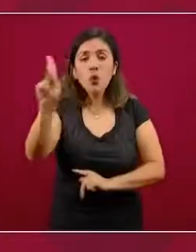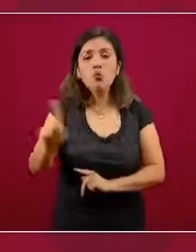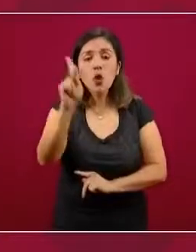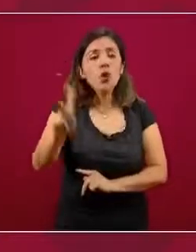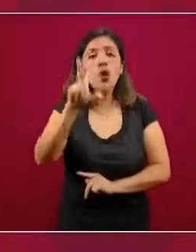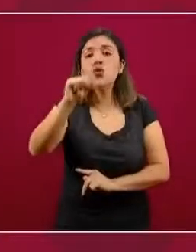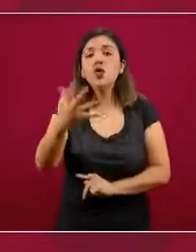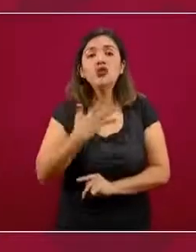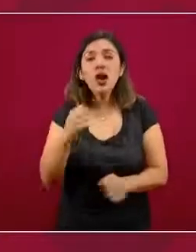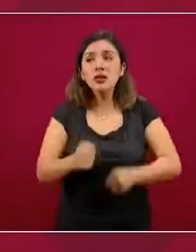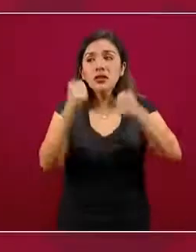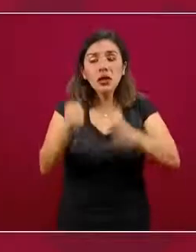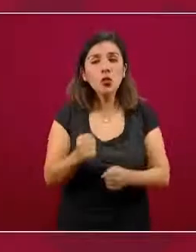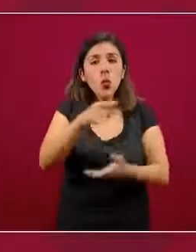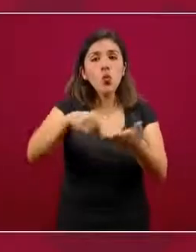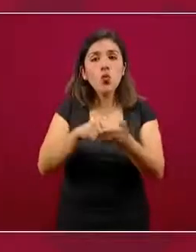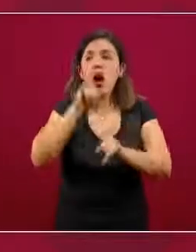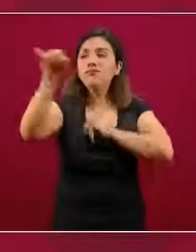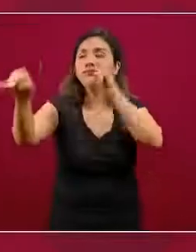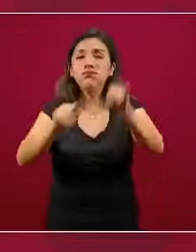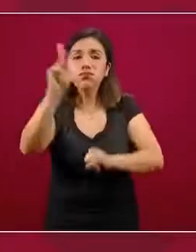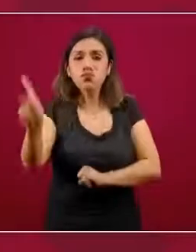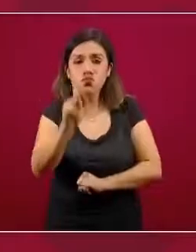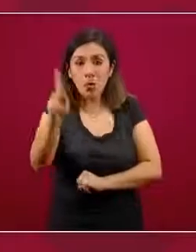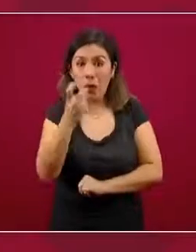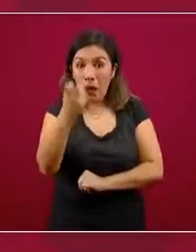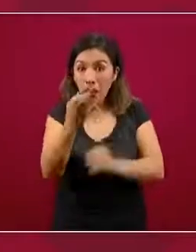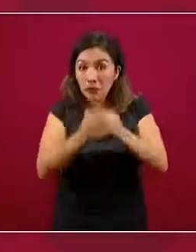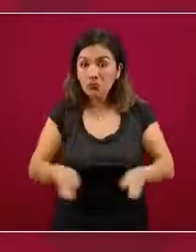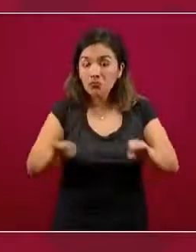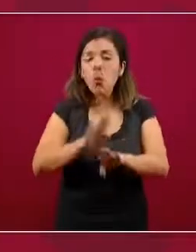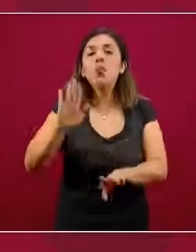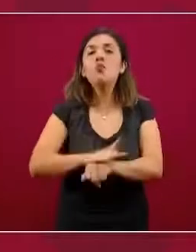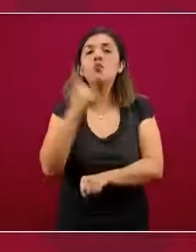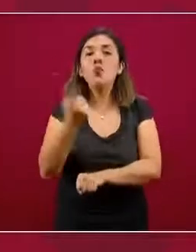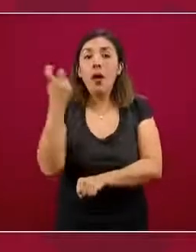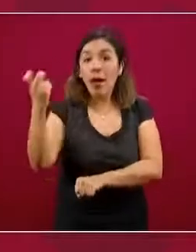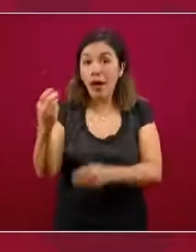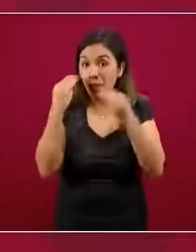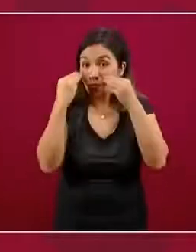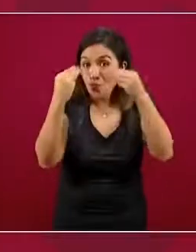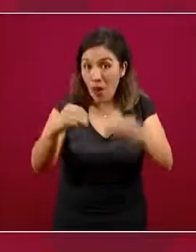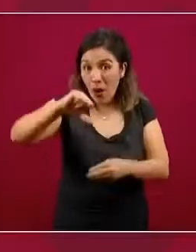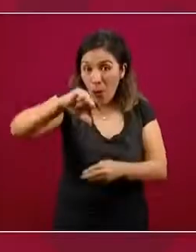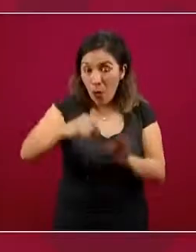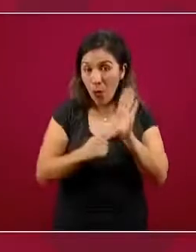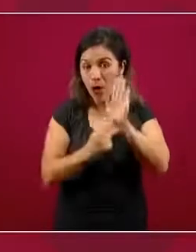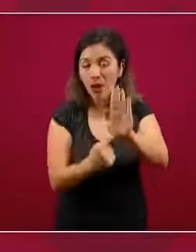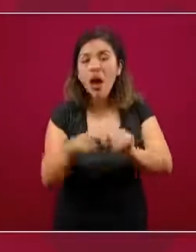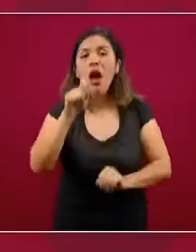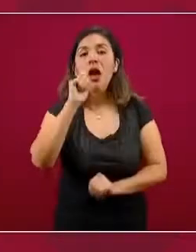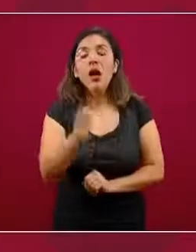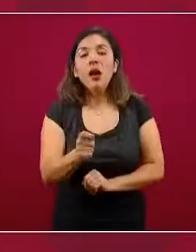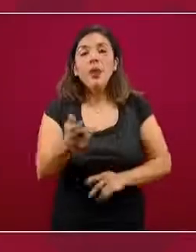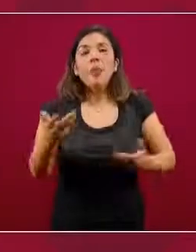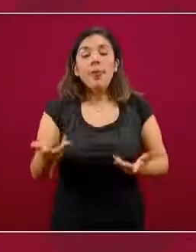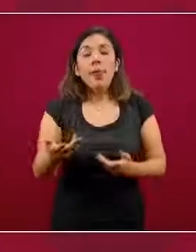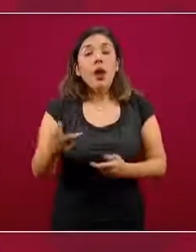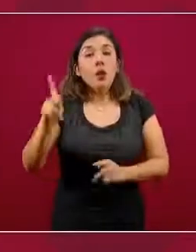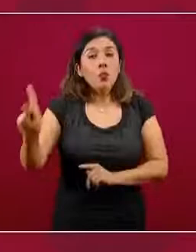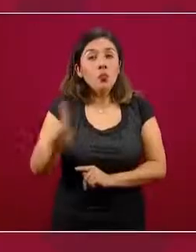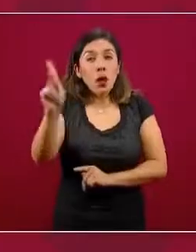no asegurada en áreas rurales. ¿Por qué lo destaco? Porque, como nos mostrará la doctora Gisela Lara,